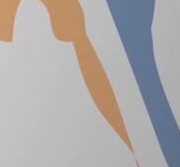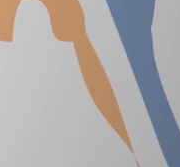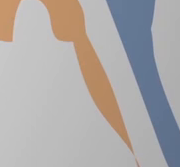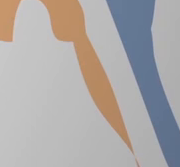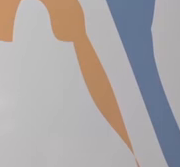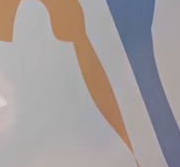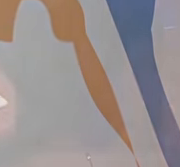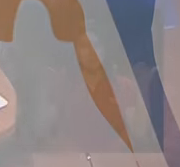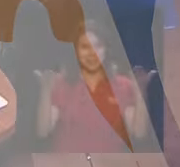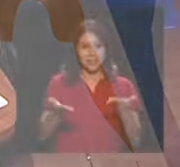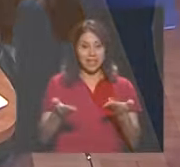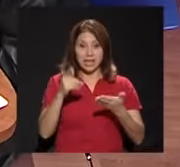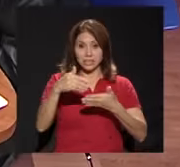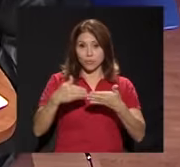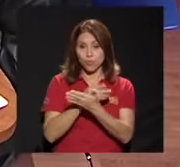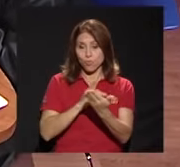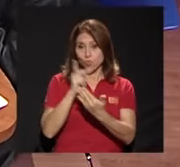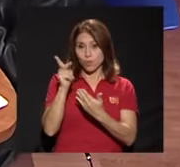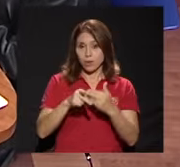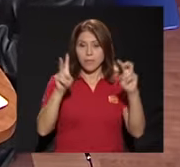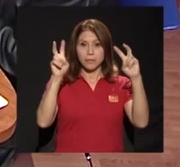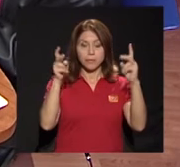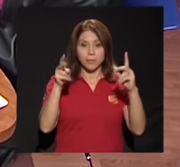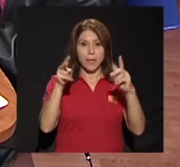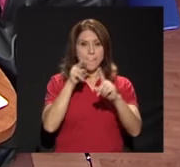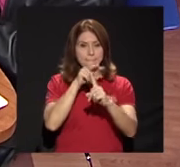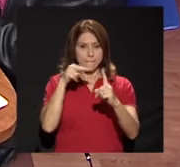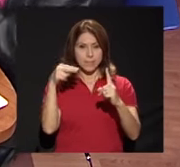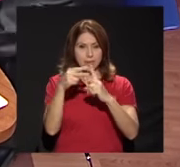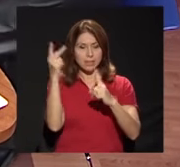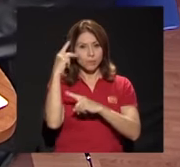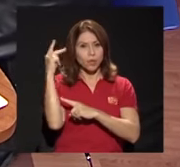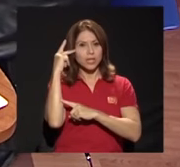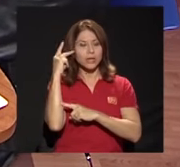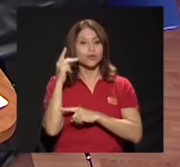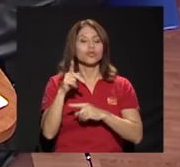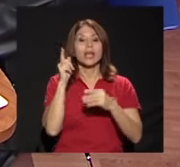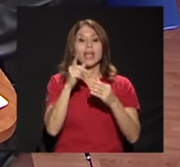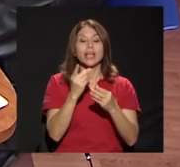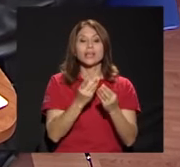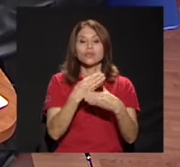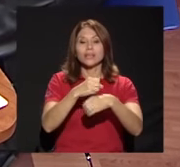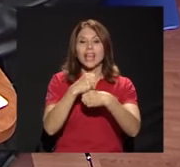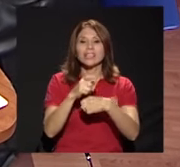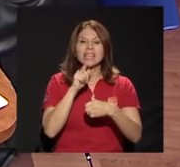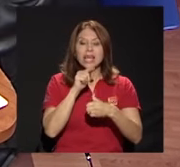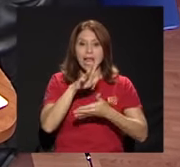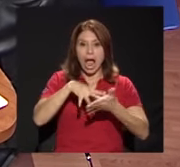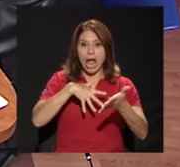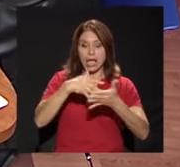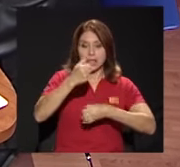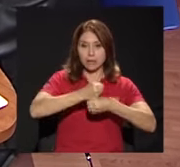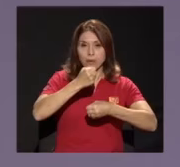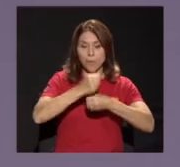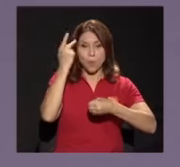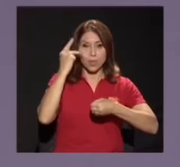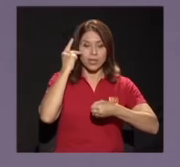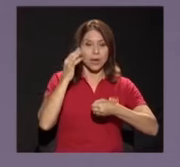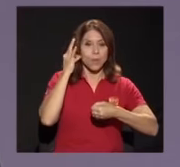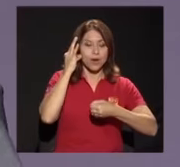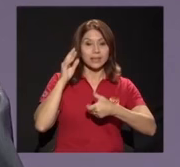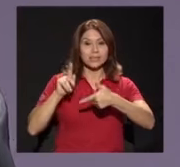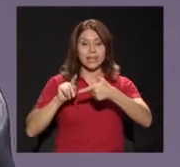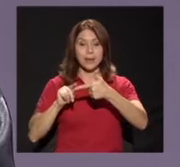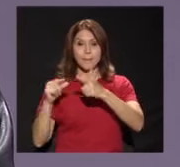le damos la bienvenida a esta nueva edición de Miradas Políticas, una coproducción de la Agenda Política de Mujeres y de Palabra de Mujer de